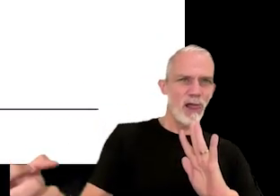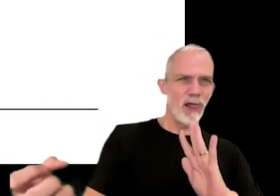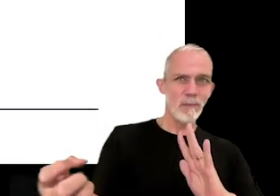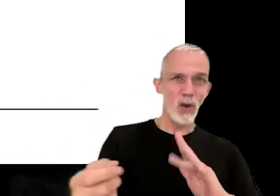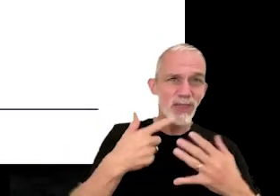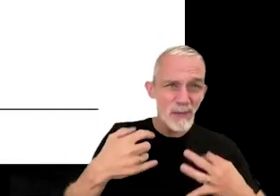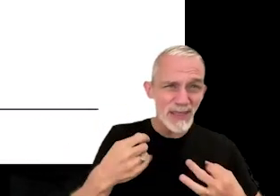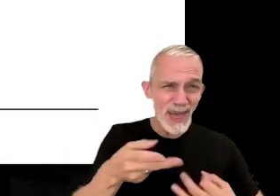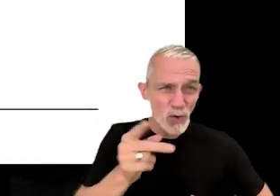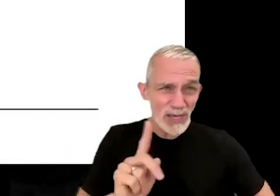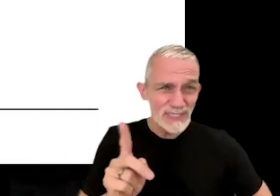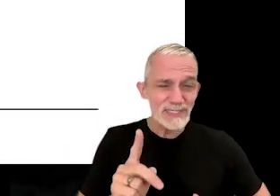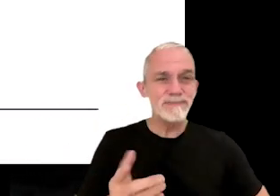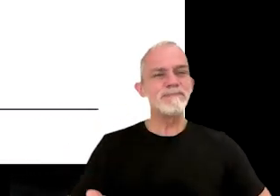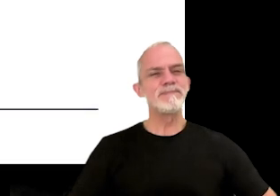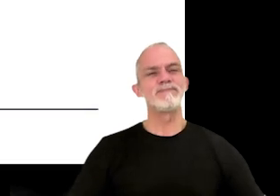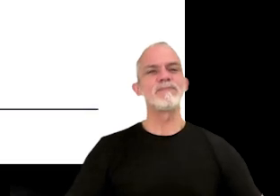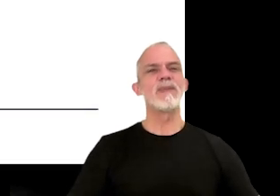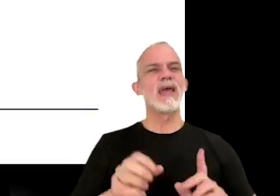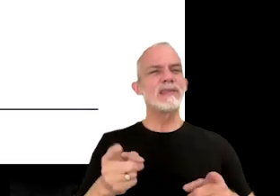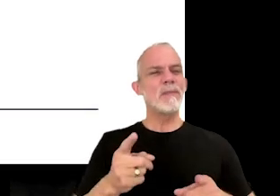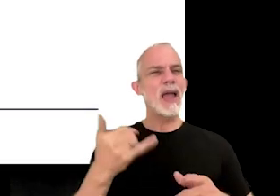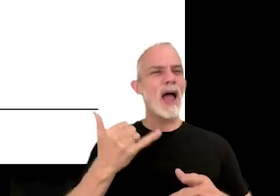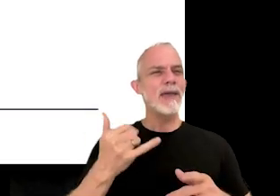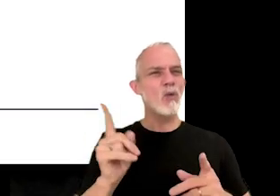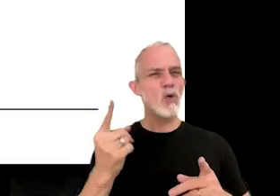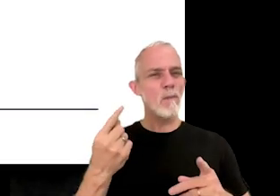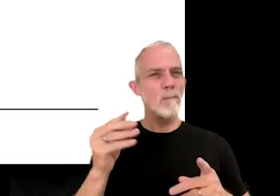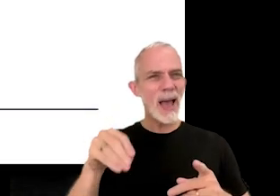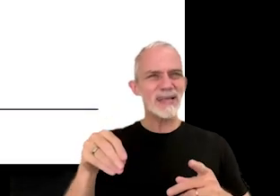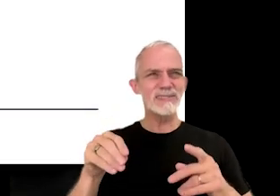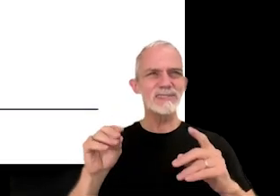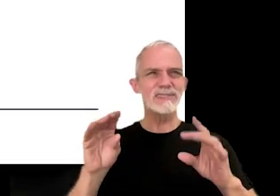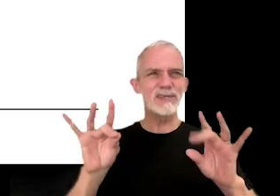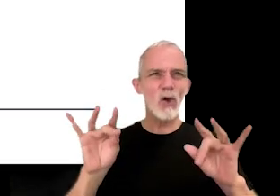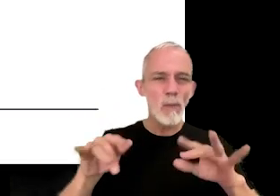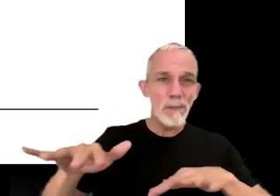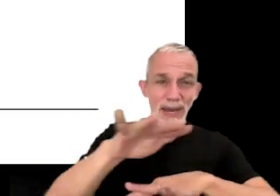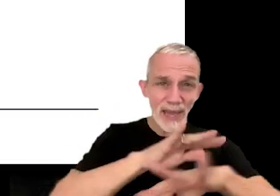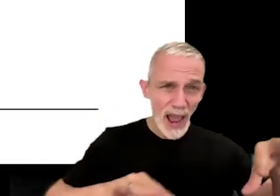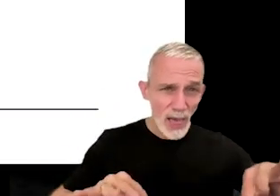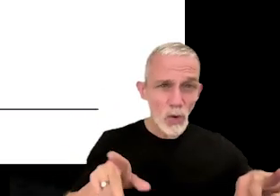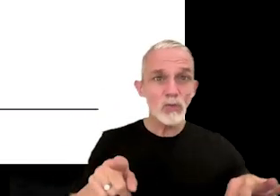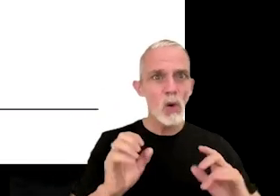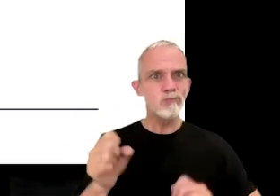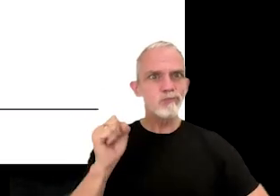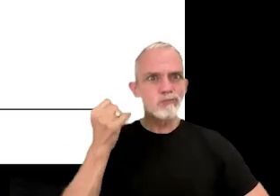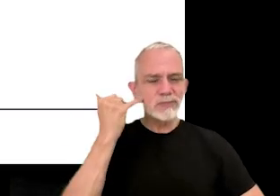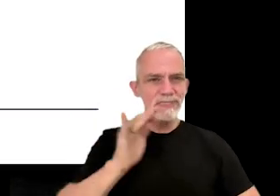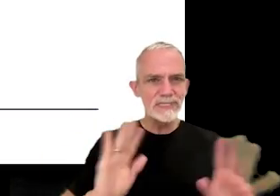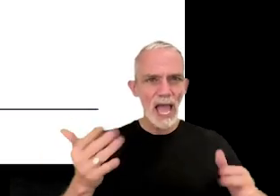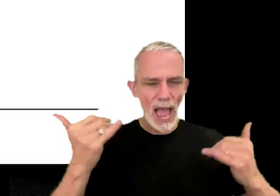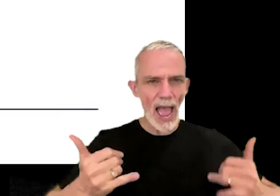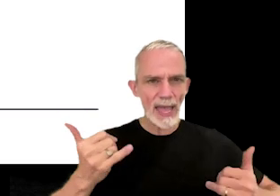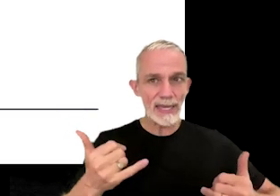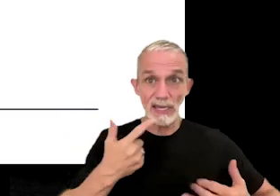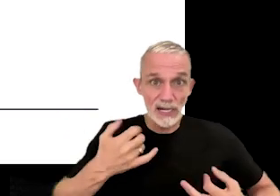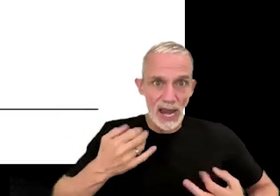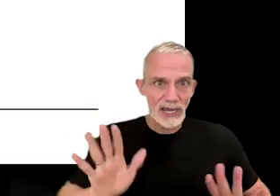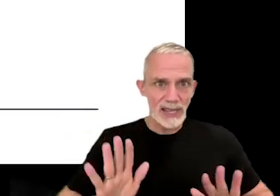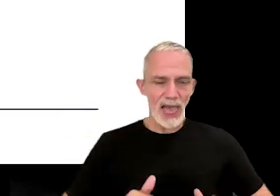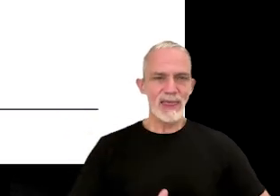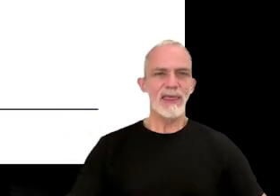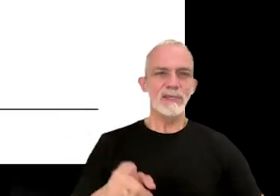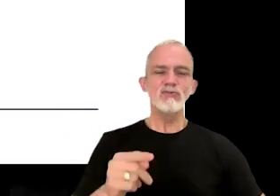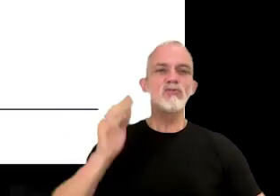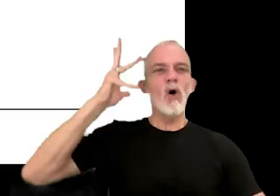Y un escenario incluso mucho más complejo es uno que ha pasado en la realidad y es un